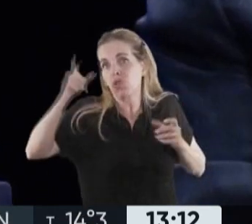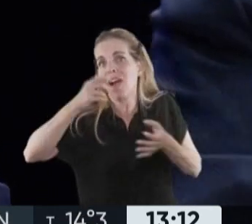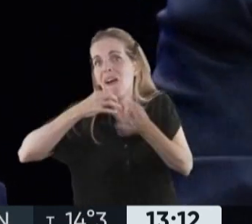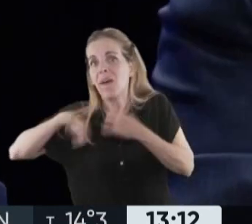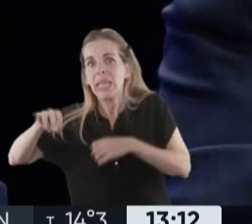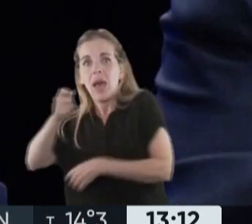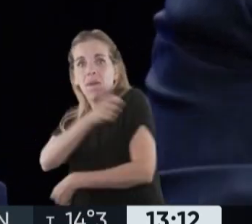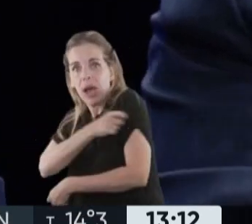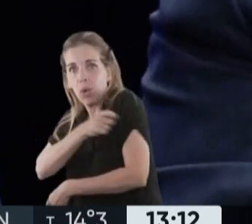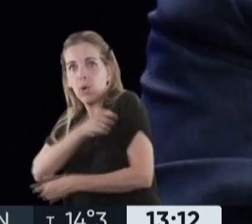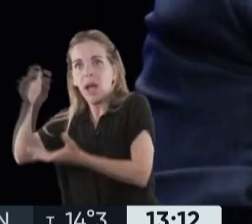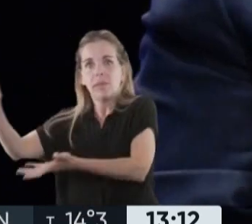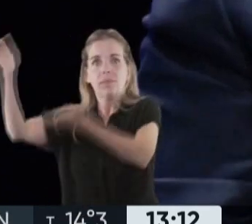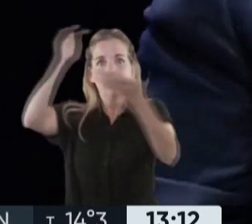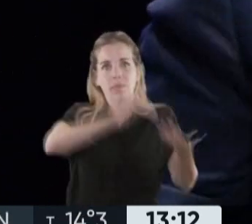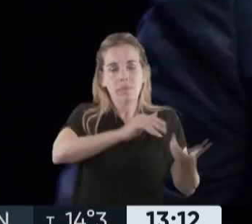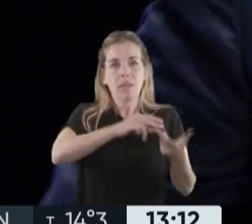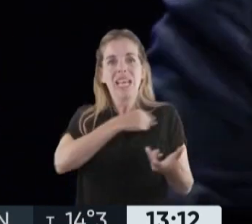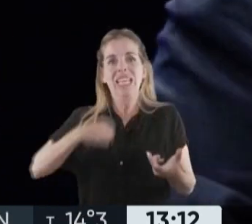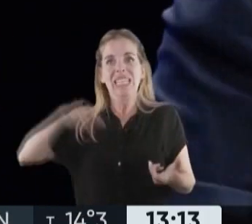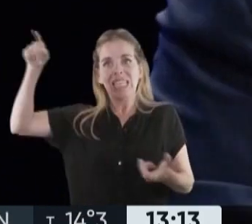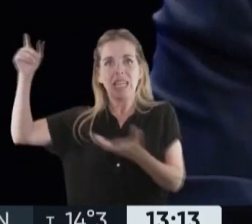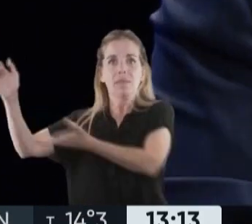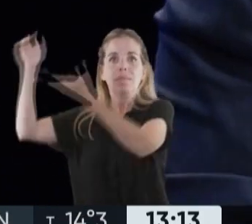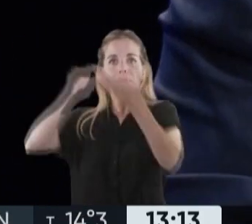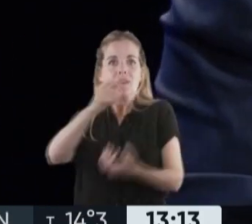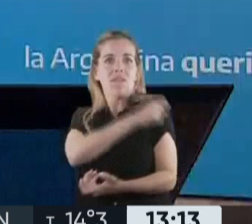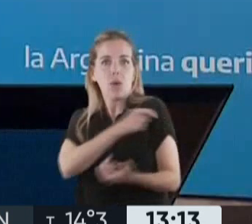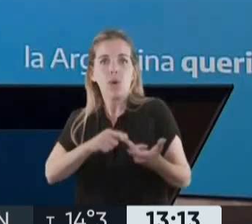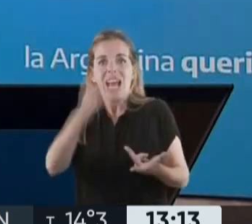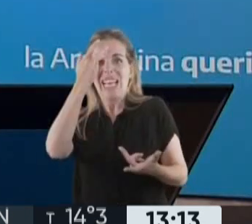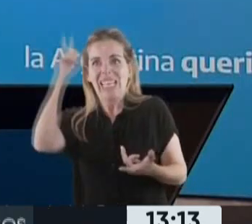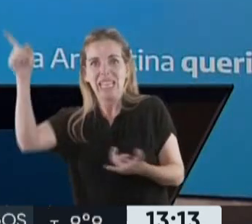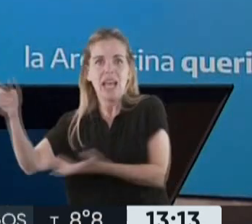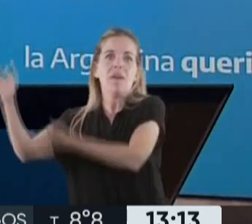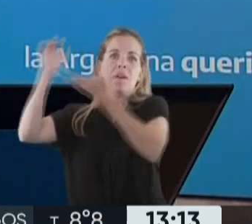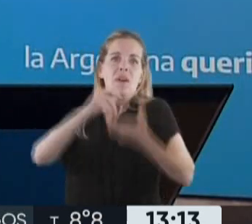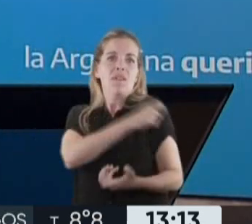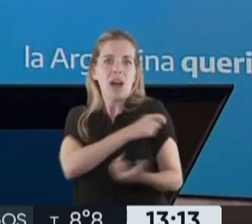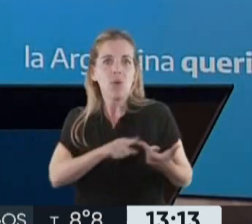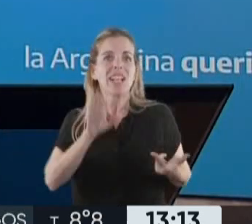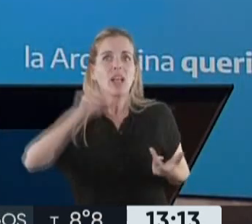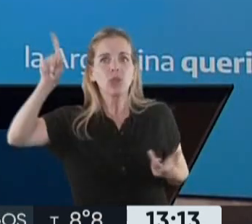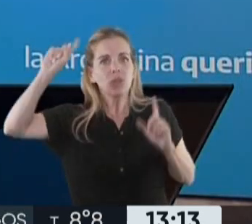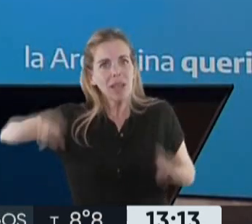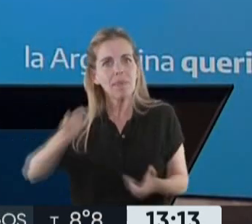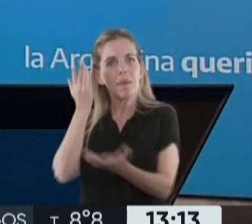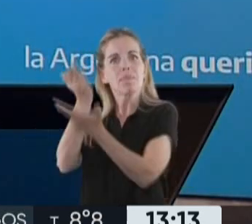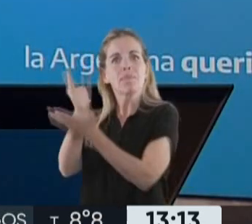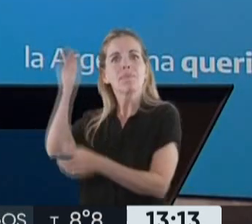China, íbamos a China. Nos vendía vacuna India, íbamos a la India. Nos vendían vacuna a los americanos, fuimos a los